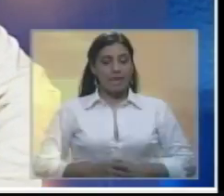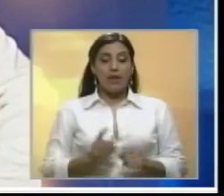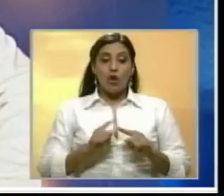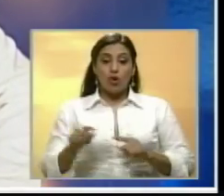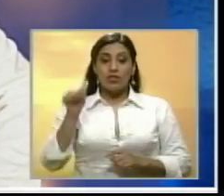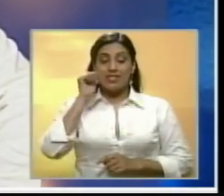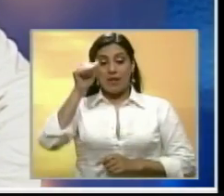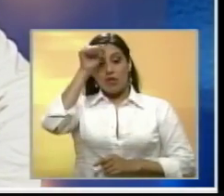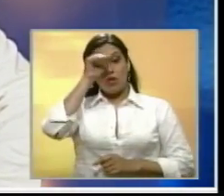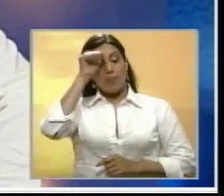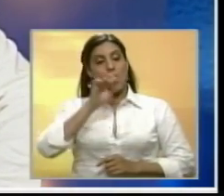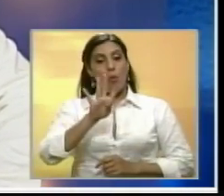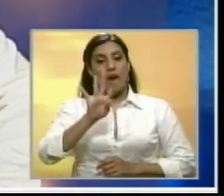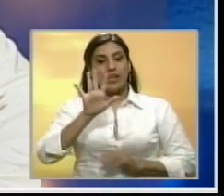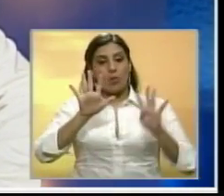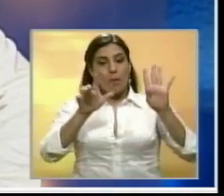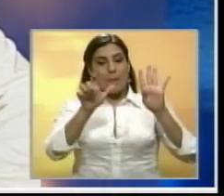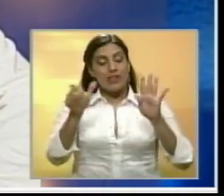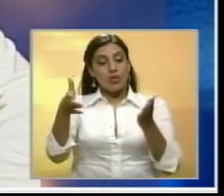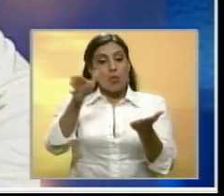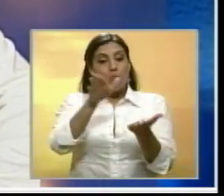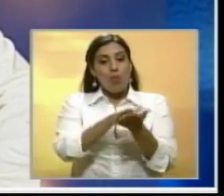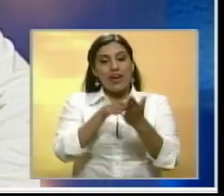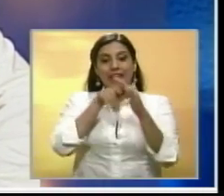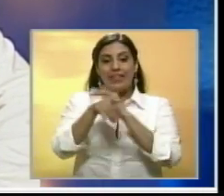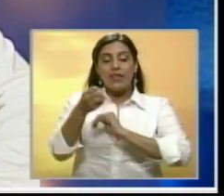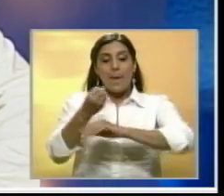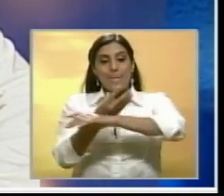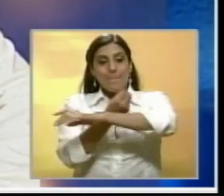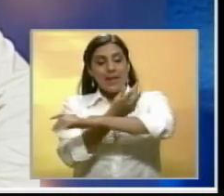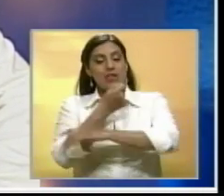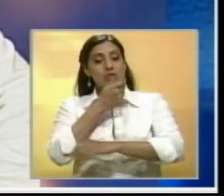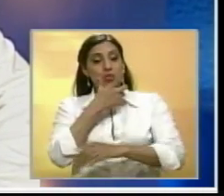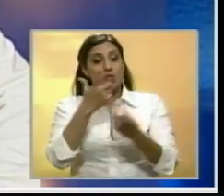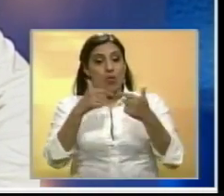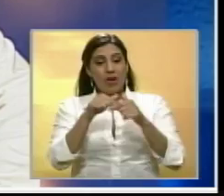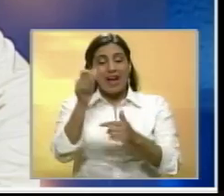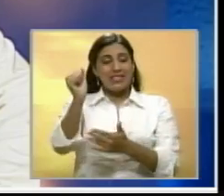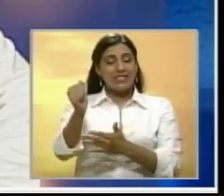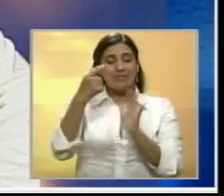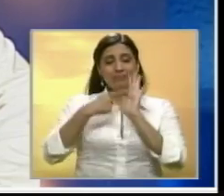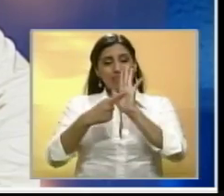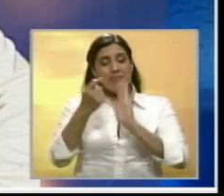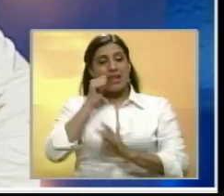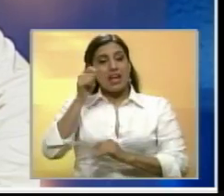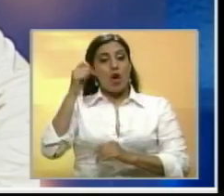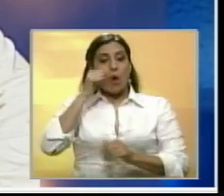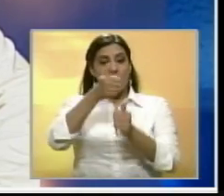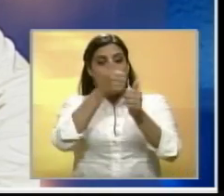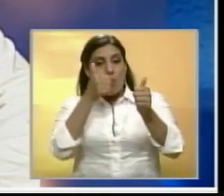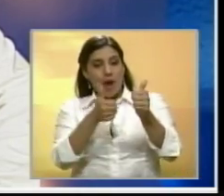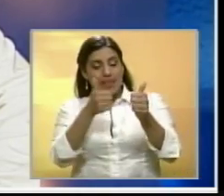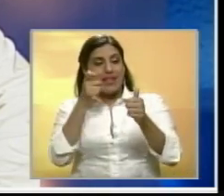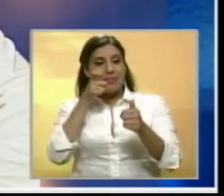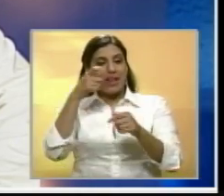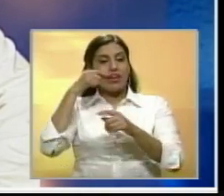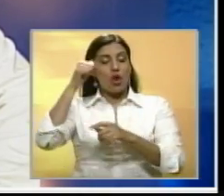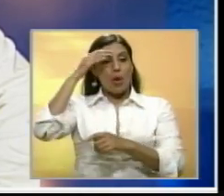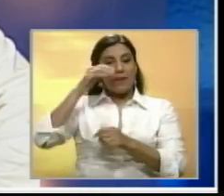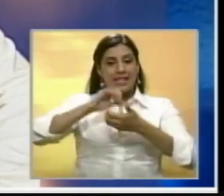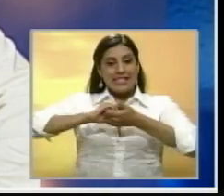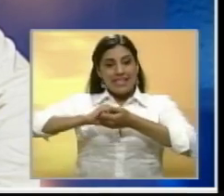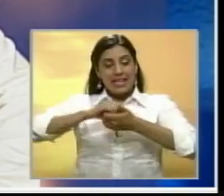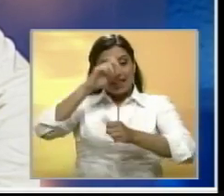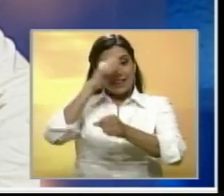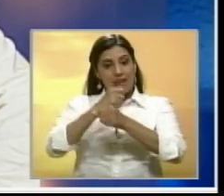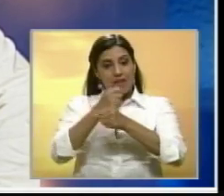Este fin de semana, 49 cadáveres fueron ingresados a la morgue de Bellomonte. Entre los homicidios está el de una escolta de un alto funcionario de CENIAT. Fabiola